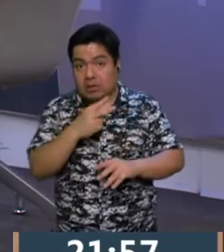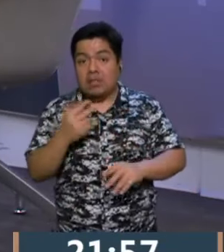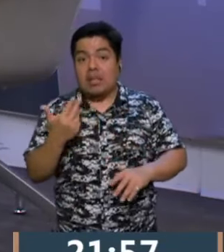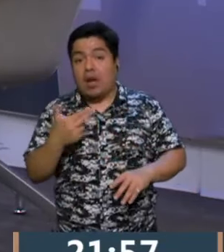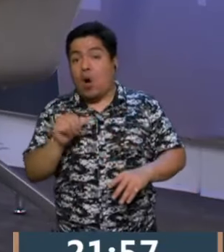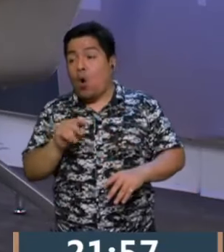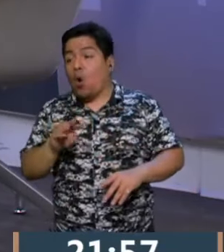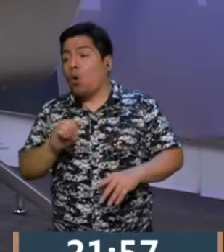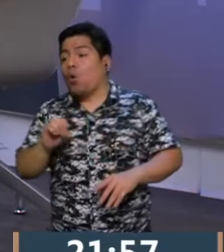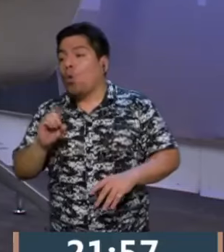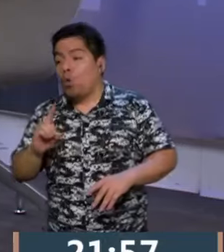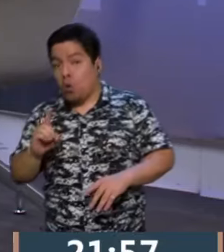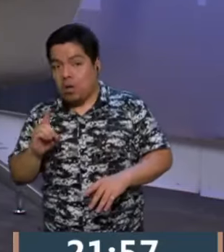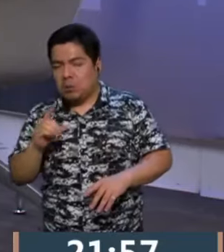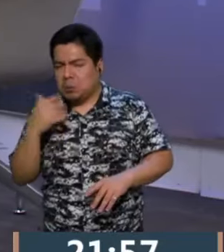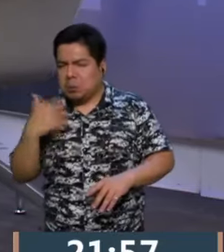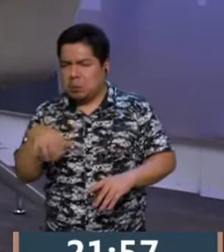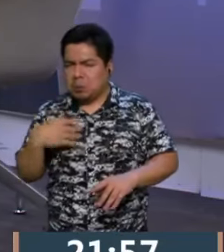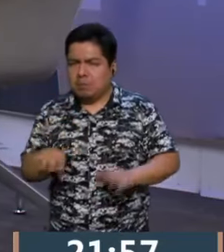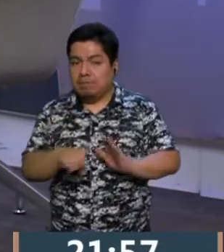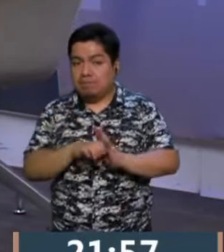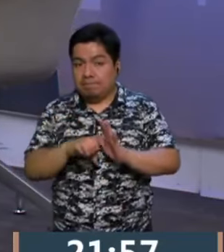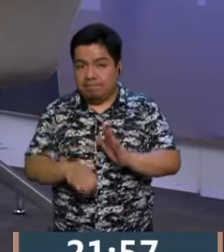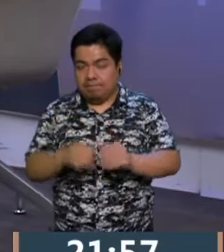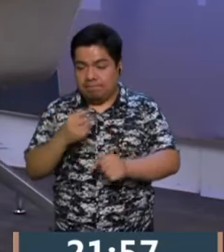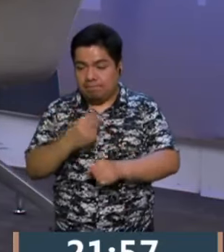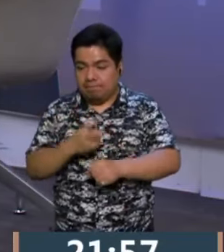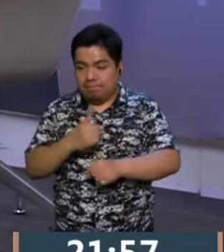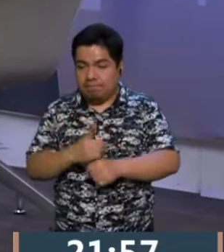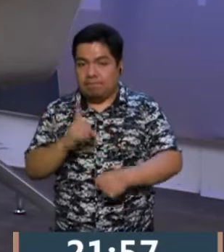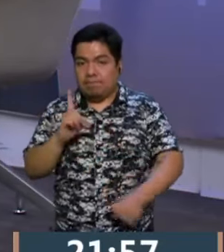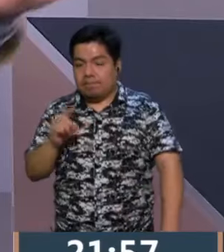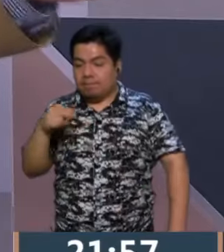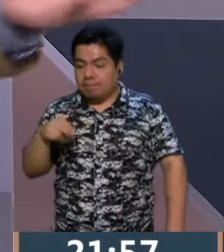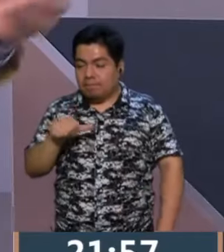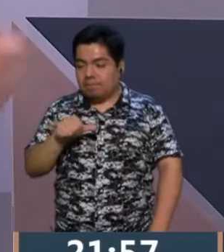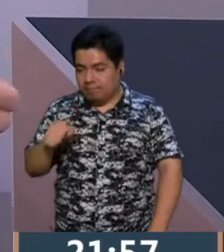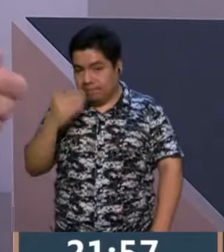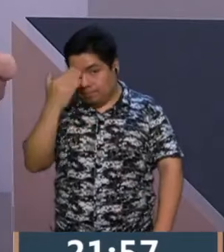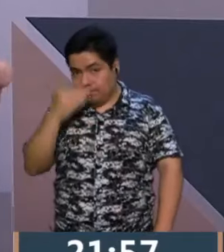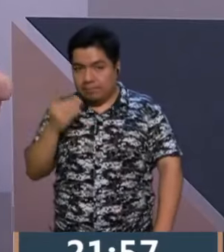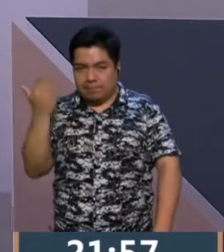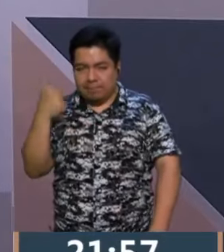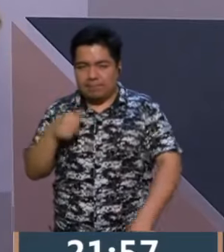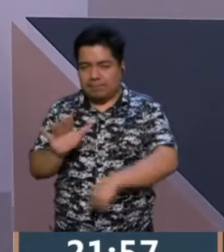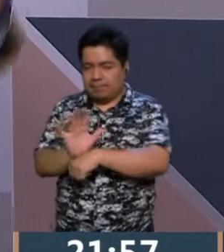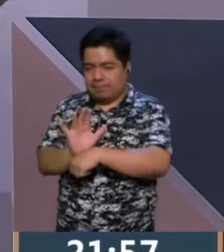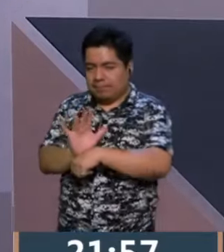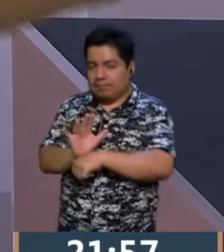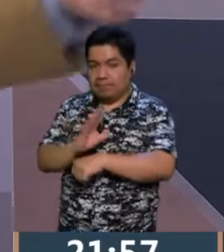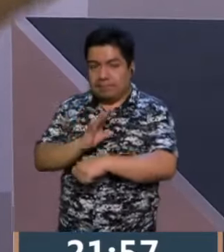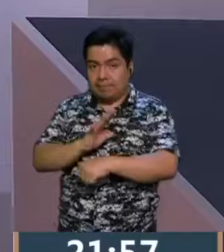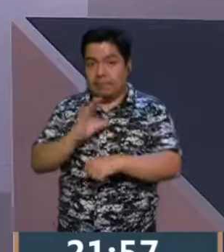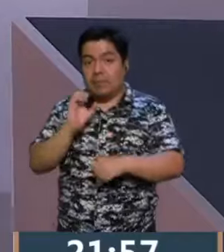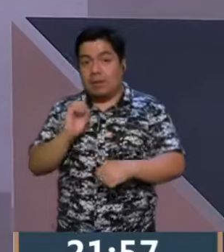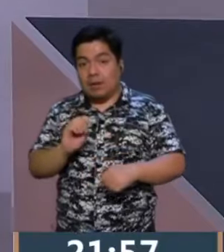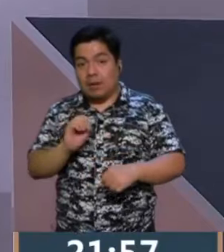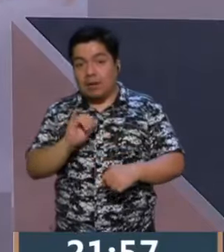enorme categoría, de una enorme calidad, como la segunda parte de Dunas, que acaba, uh-huh, de estar en cartelera, o como La